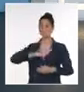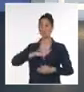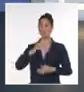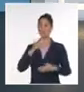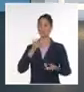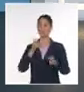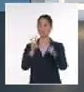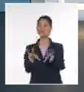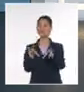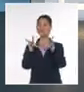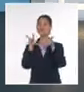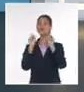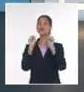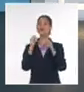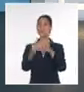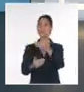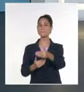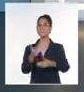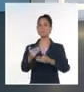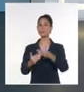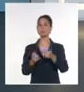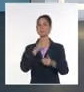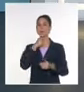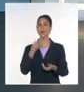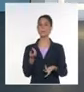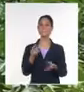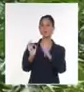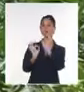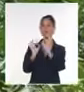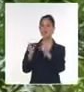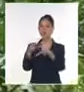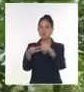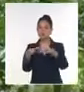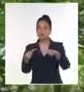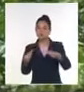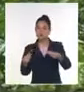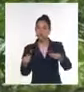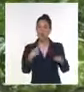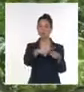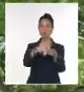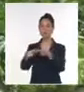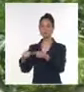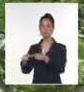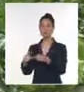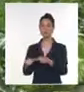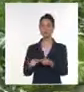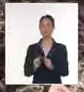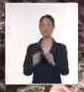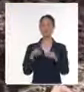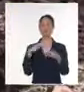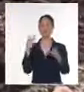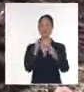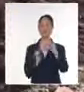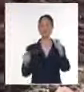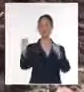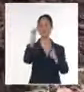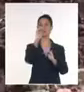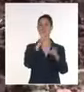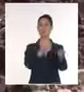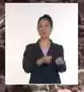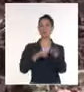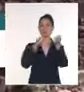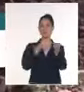inversión en favor de la biodiversidad y la preservación de suelos. Las declaraciones ocurren luego de que el Ministerio de Agricultura, en colaboración con la